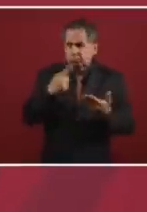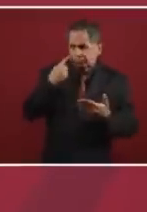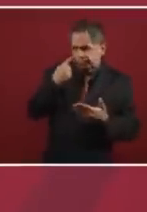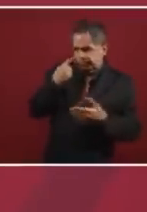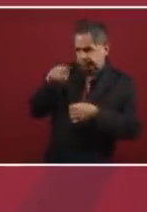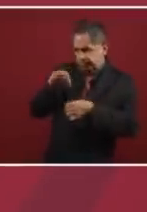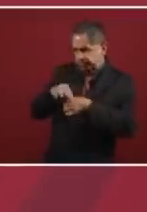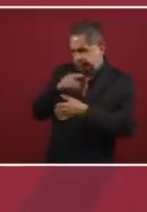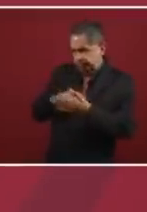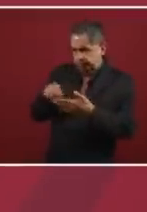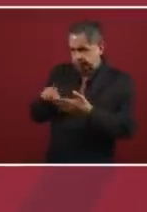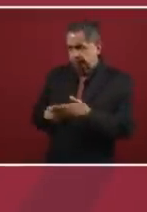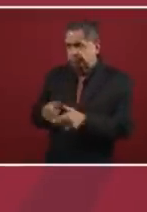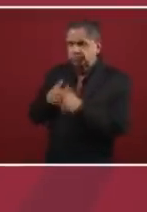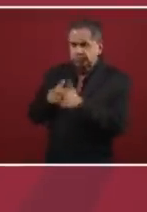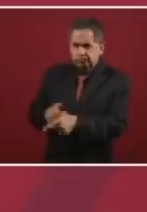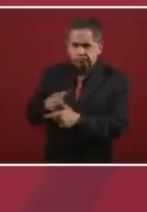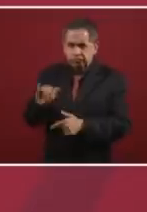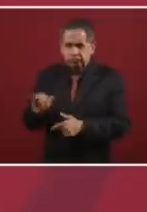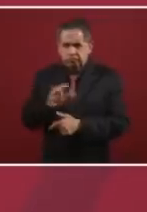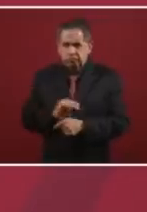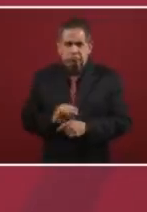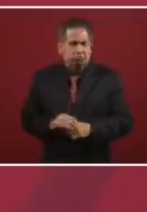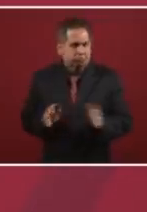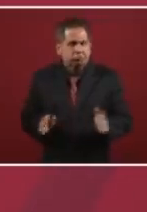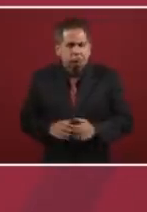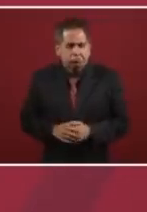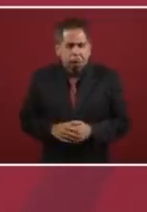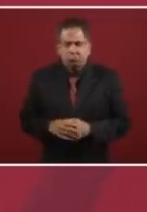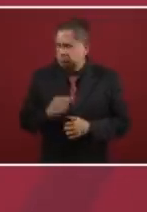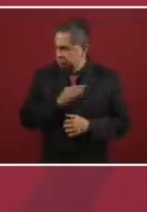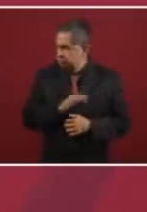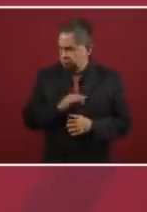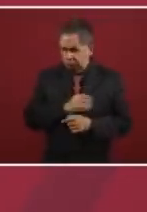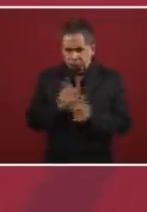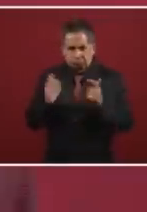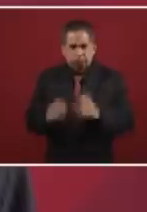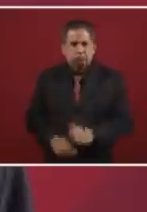y se lleve a cabo la consulta